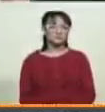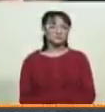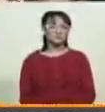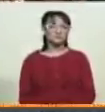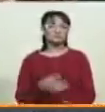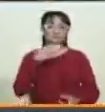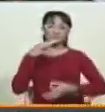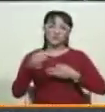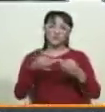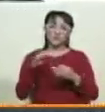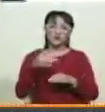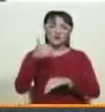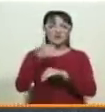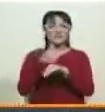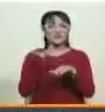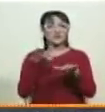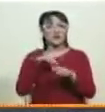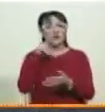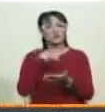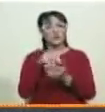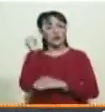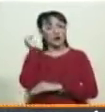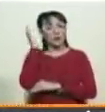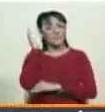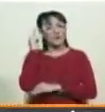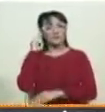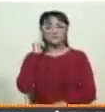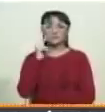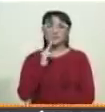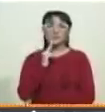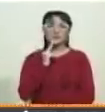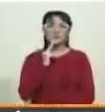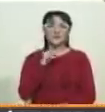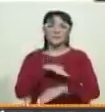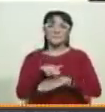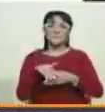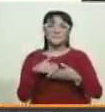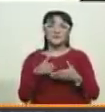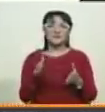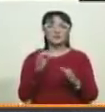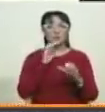Gómez, él es el jefe del Comando Nacional de Campaña Simón Bolívar y también ministro del Poder